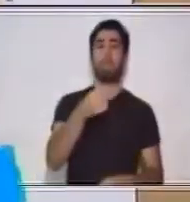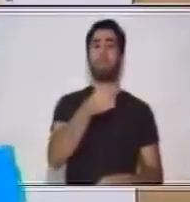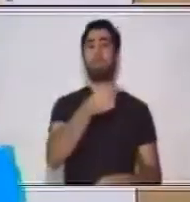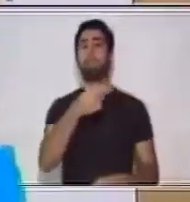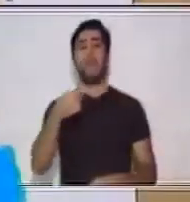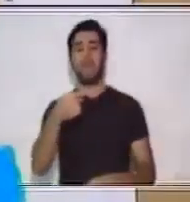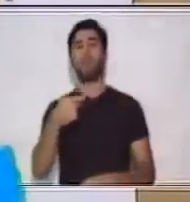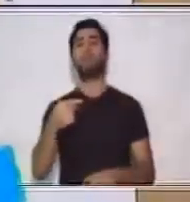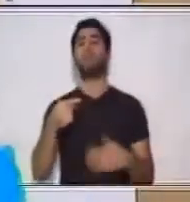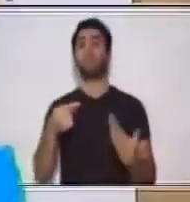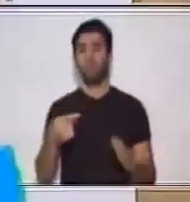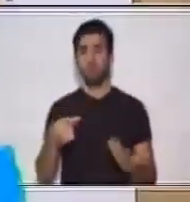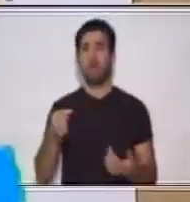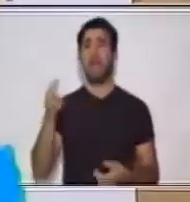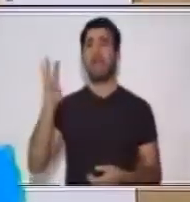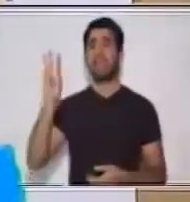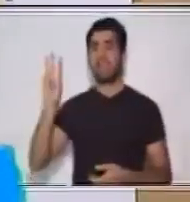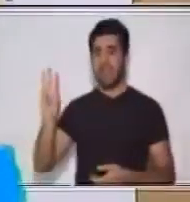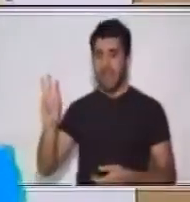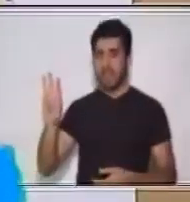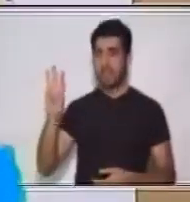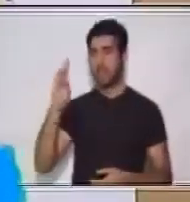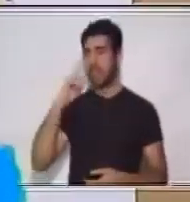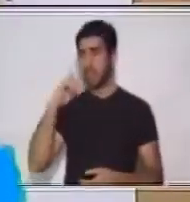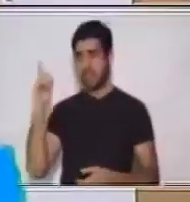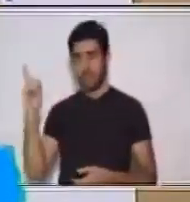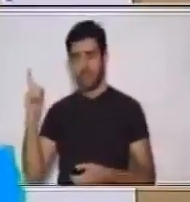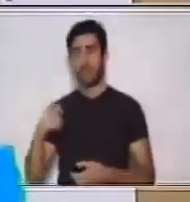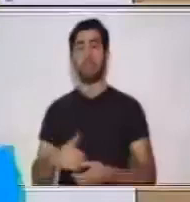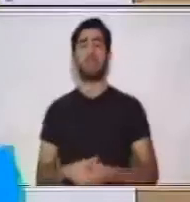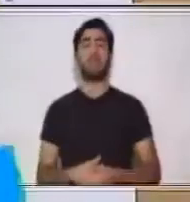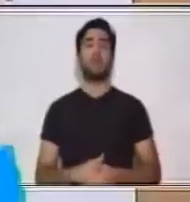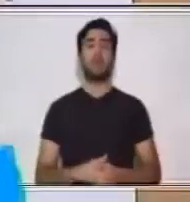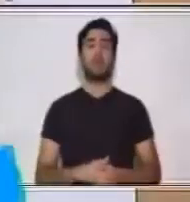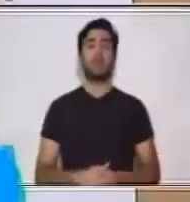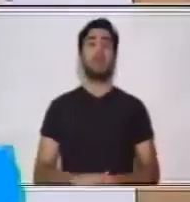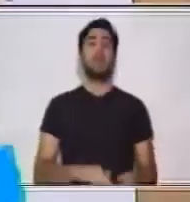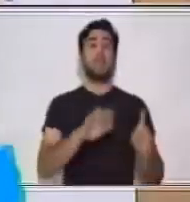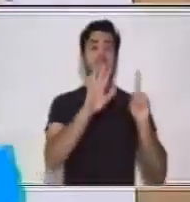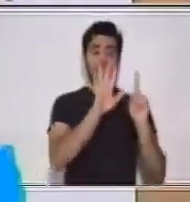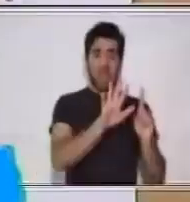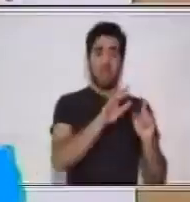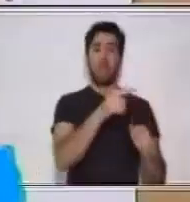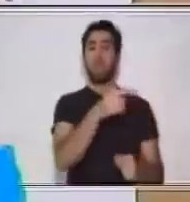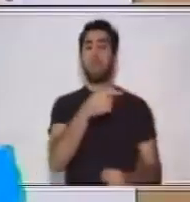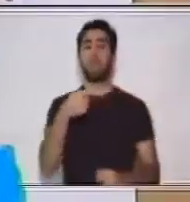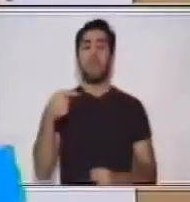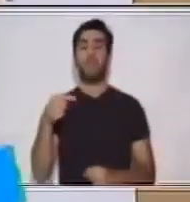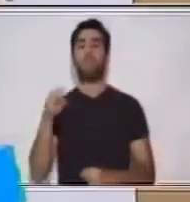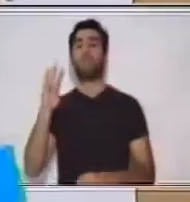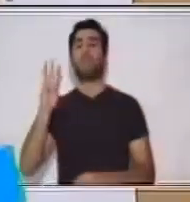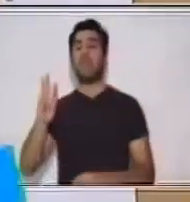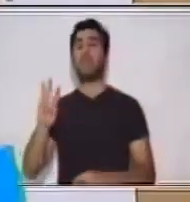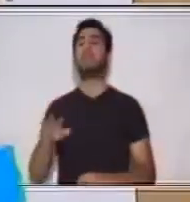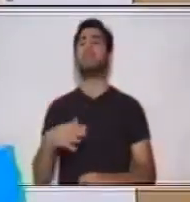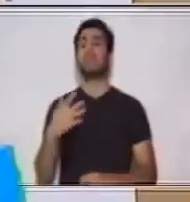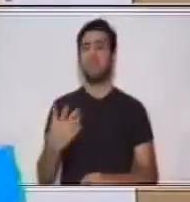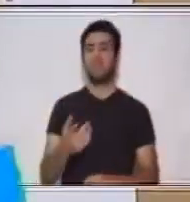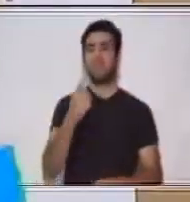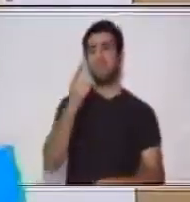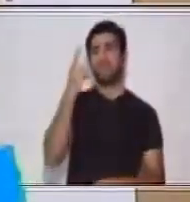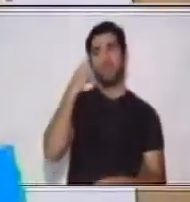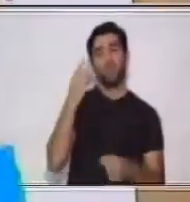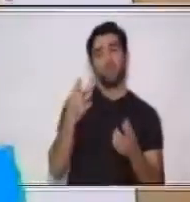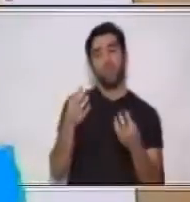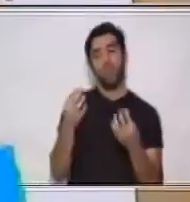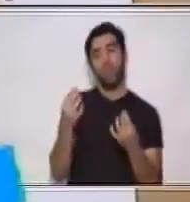Menos. Y aquí tengo 1, 2, 3. 6 menos 3 es